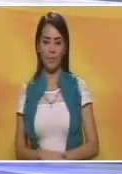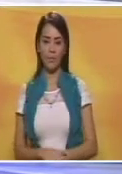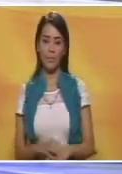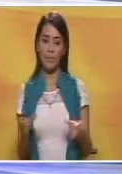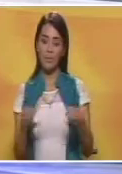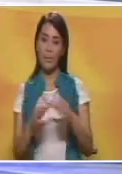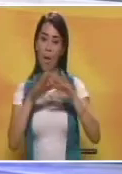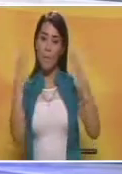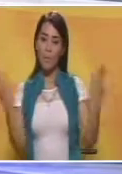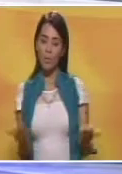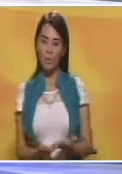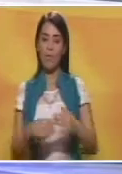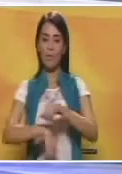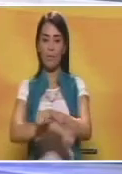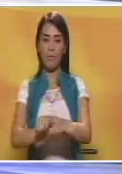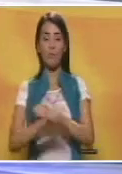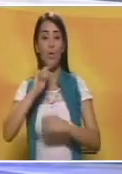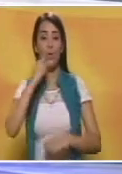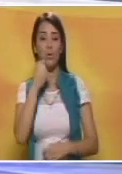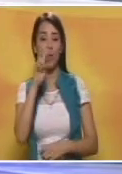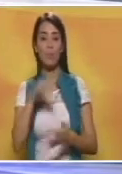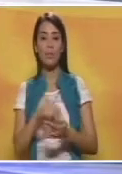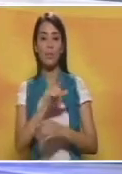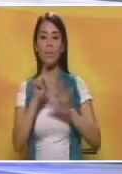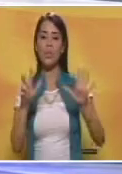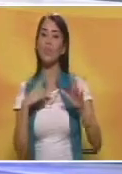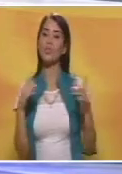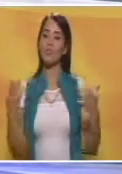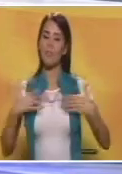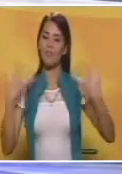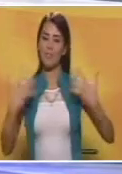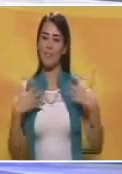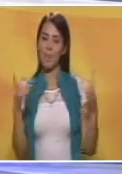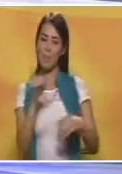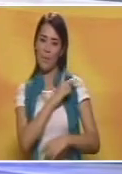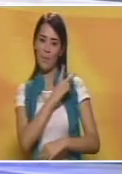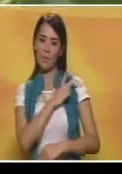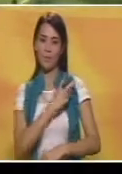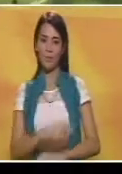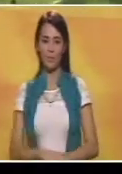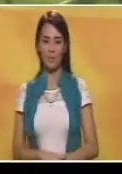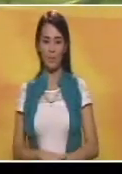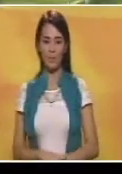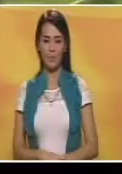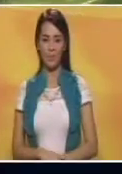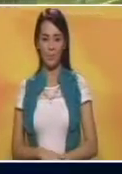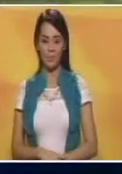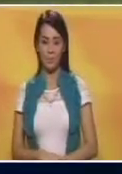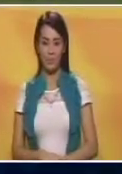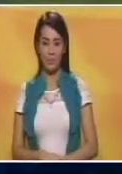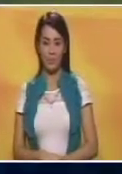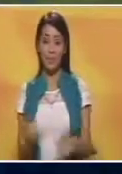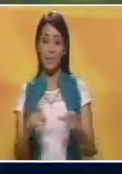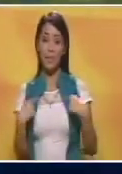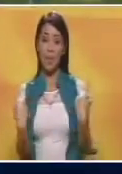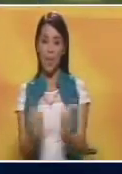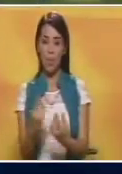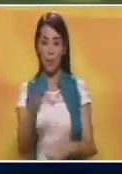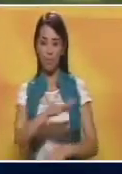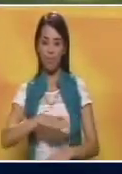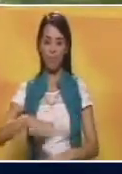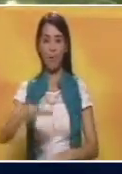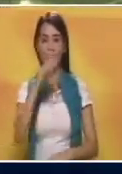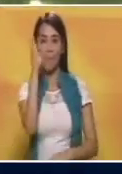mundial de fútbol rusia 2018 por supuesto este disfruto por venevisión en el san petersburgo estadio de brasil